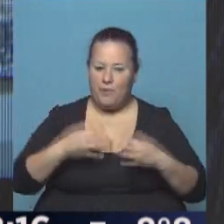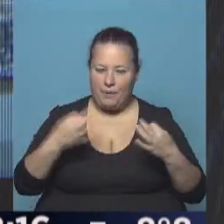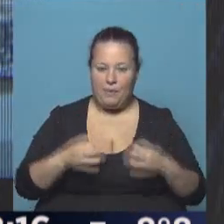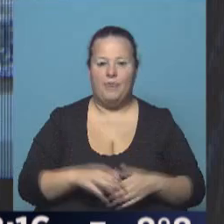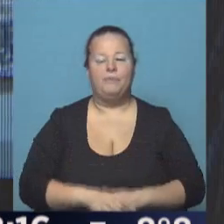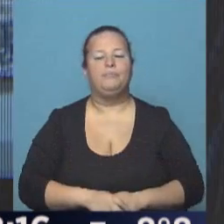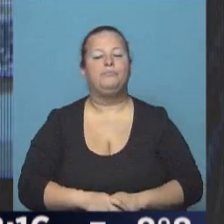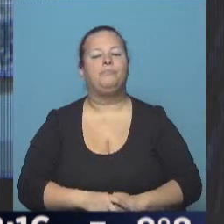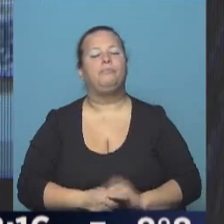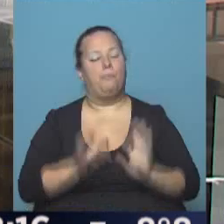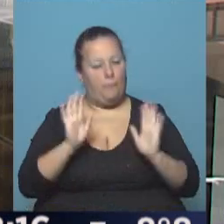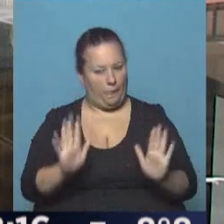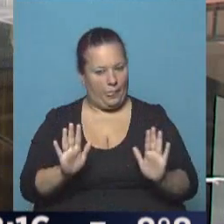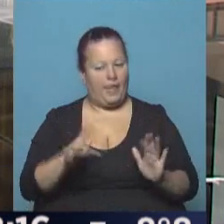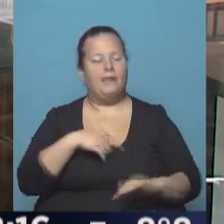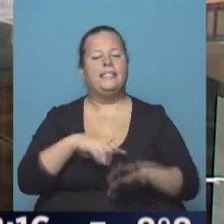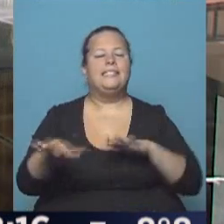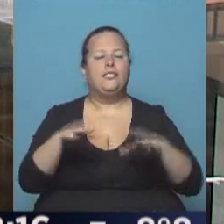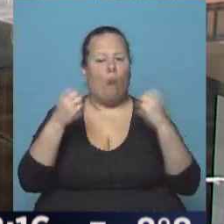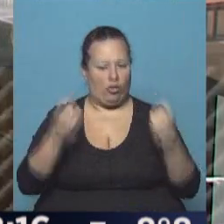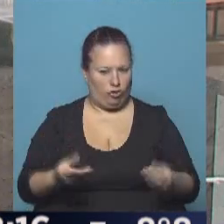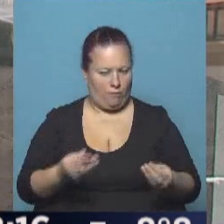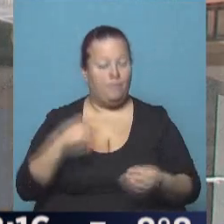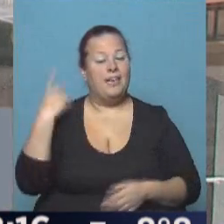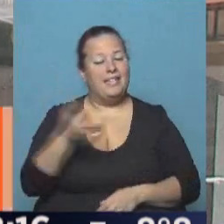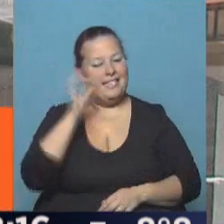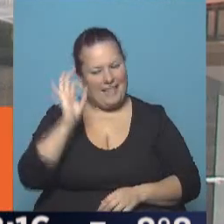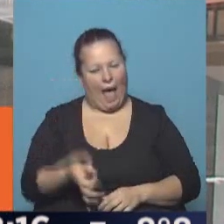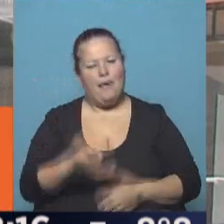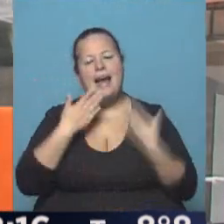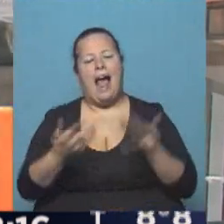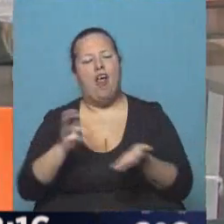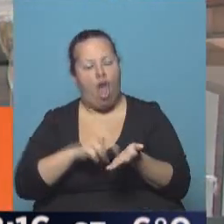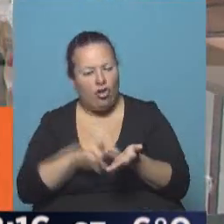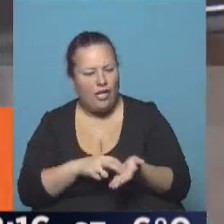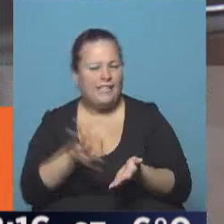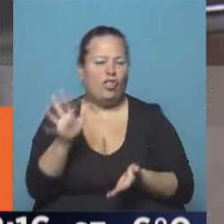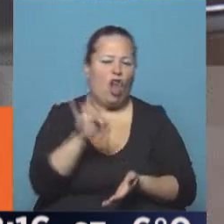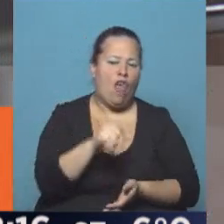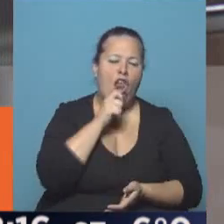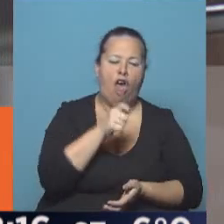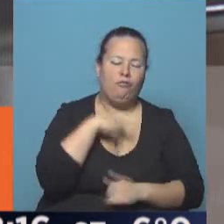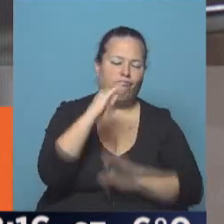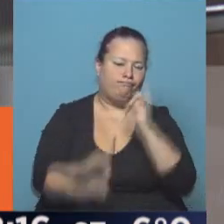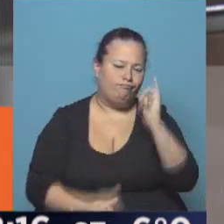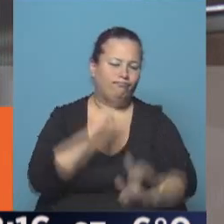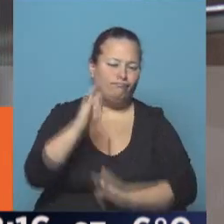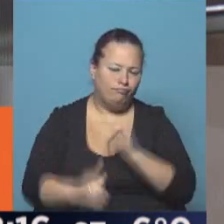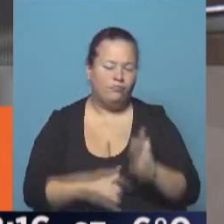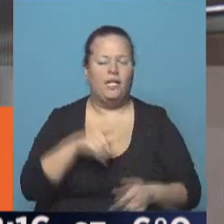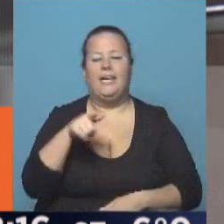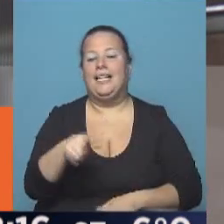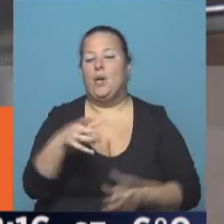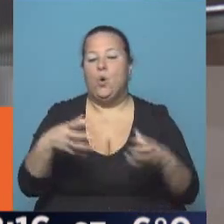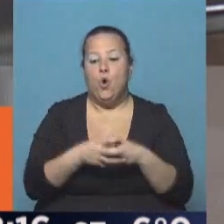todo bien. Vamos a ponerlos en contexto, porque sabemos por las noticias que a diario en el noticiero vamos dando que es